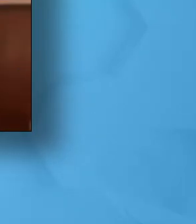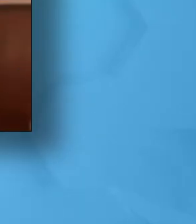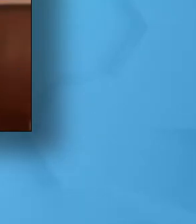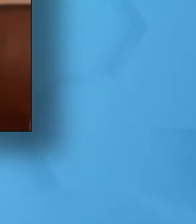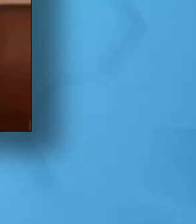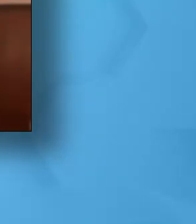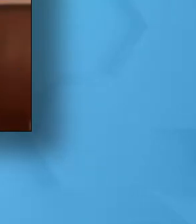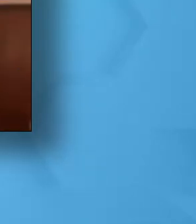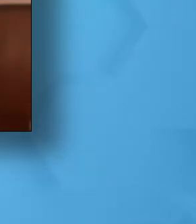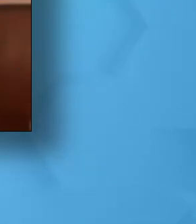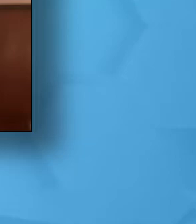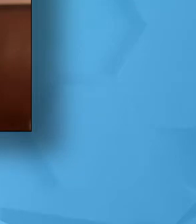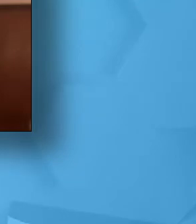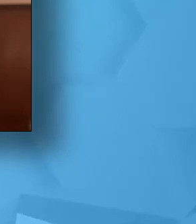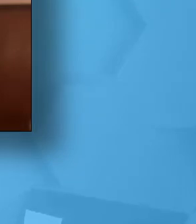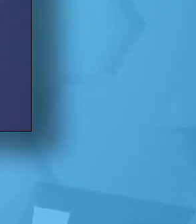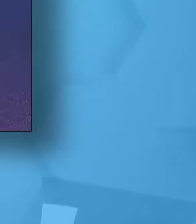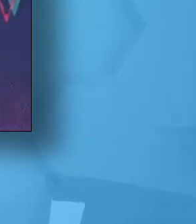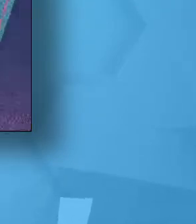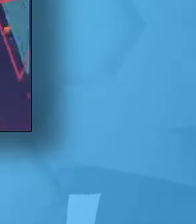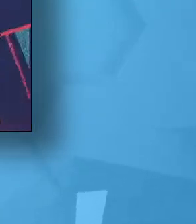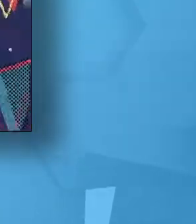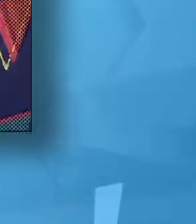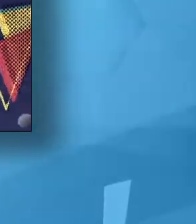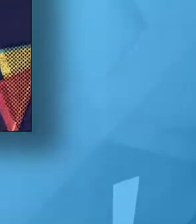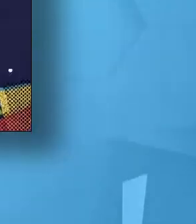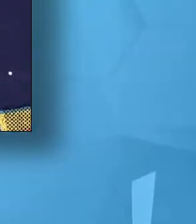Perfectly Balanced Protein for Human Nutrition.